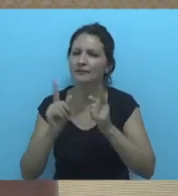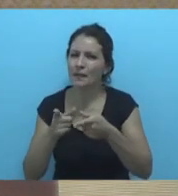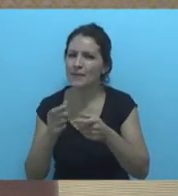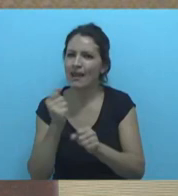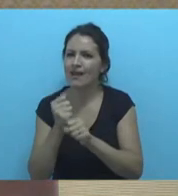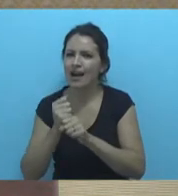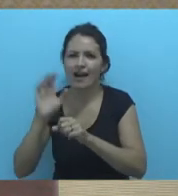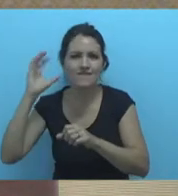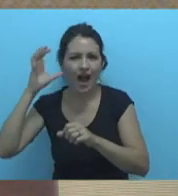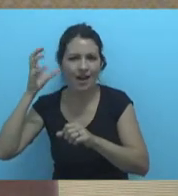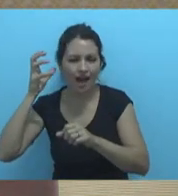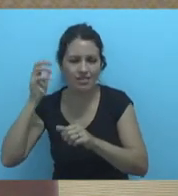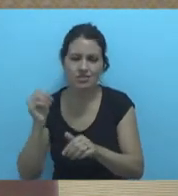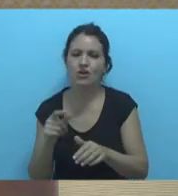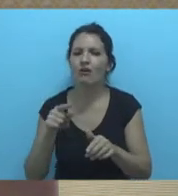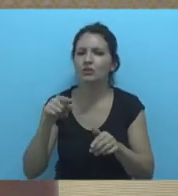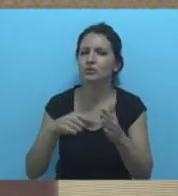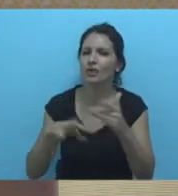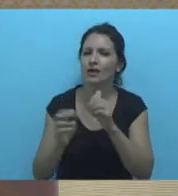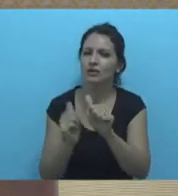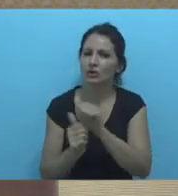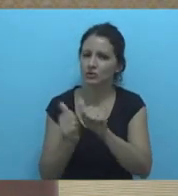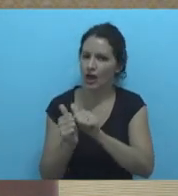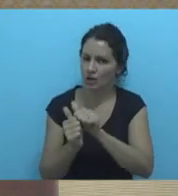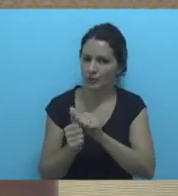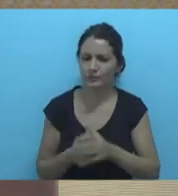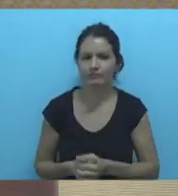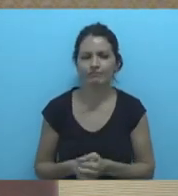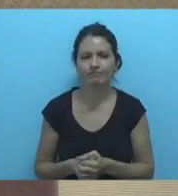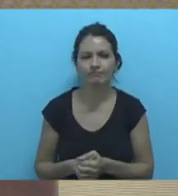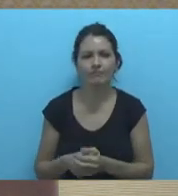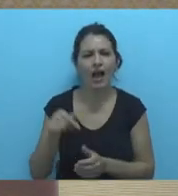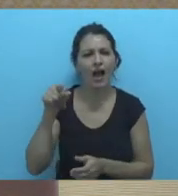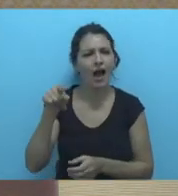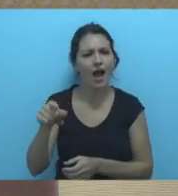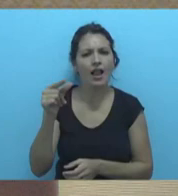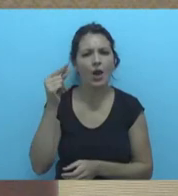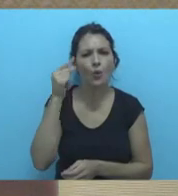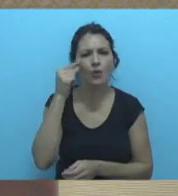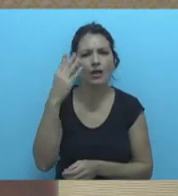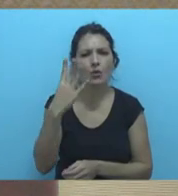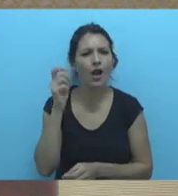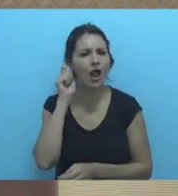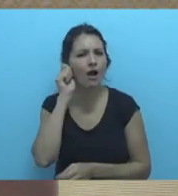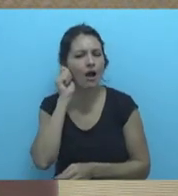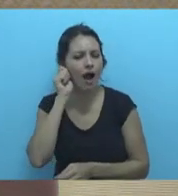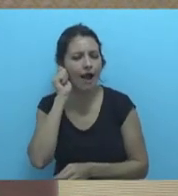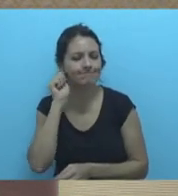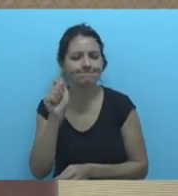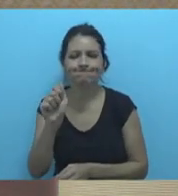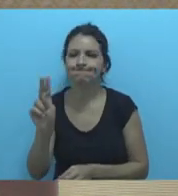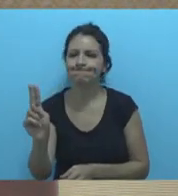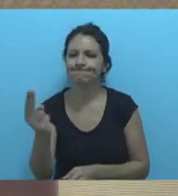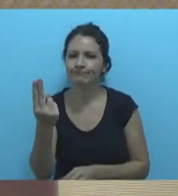Pirata en Radio Universidad de Rosario. Y antó a los 44 años, lo que marca la